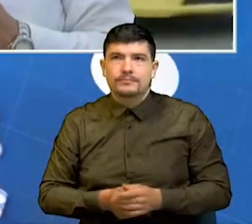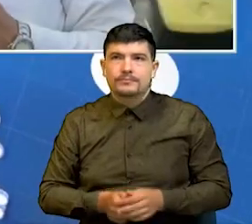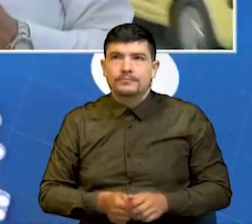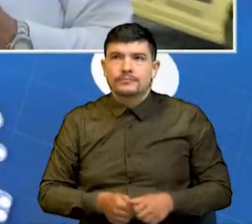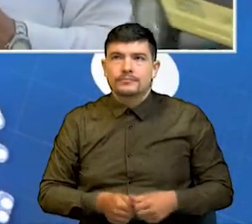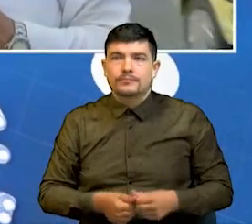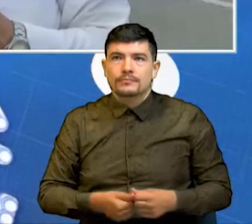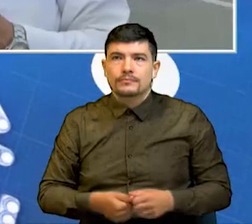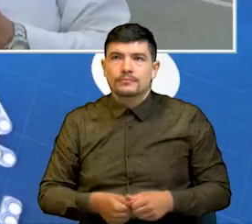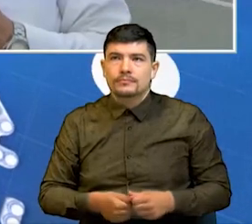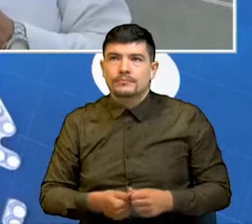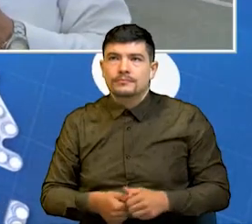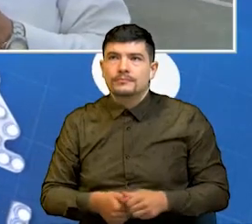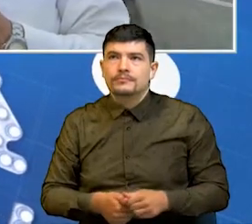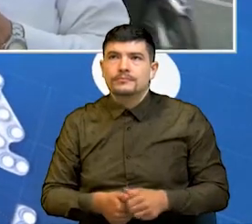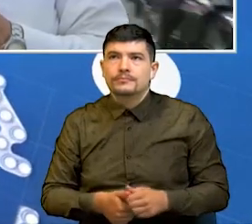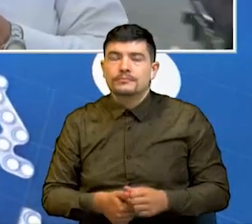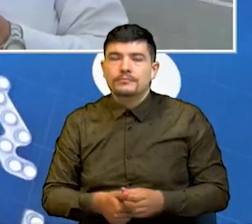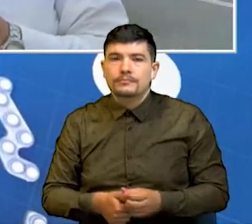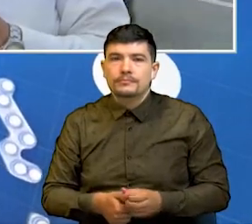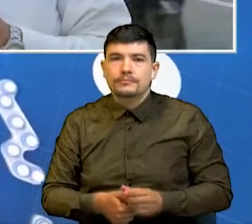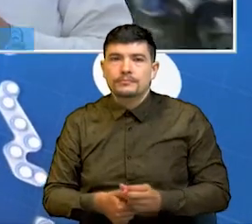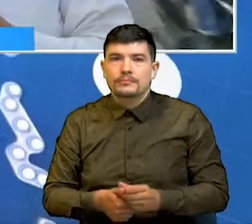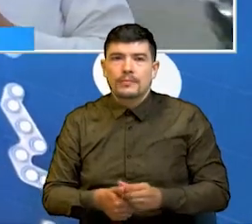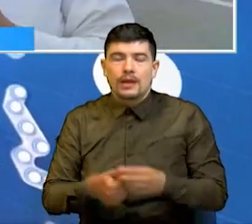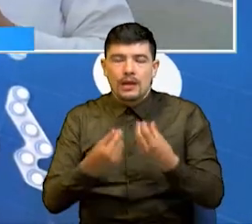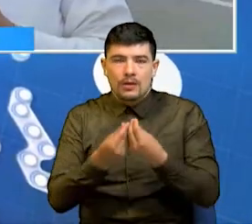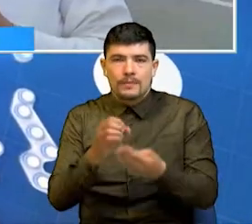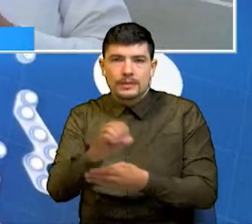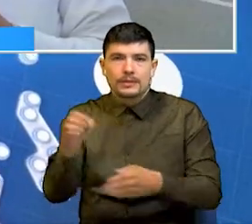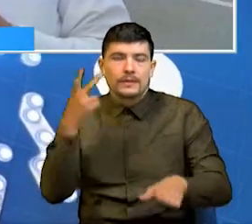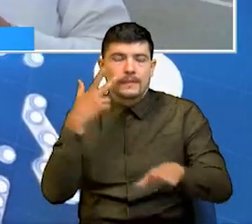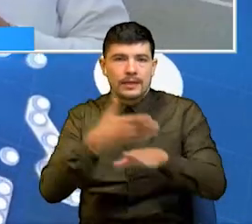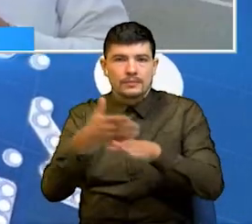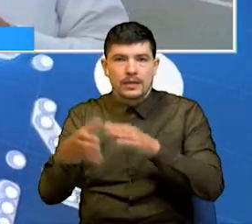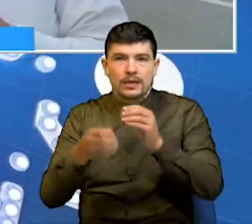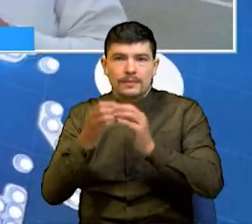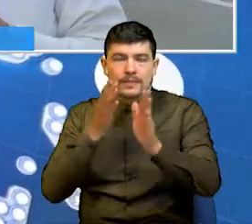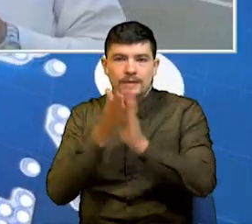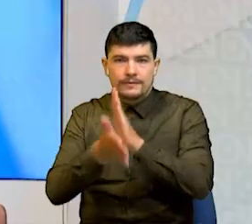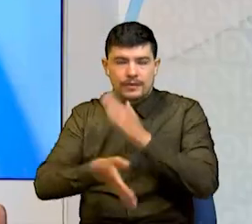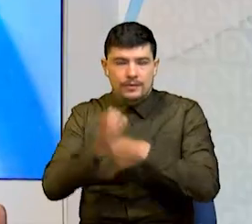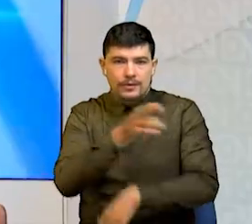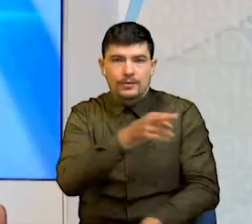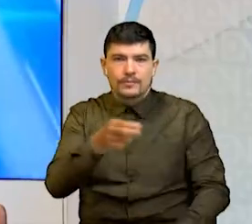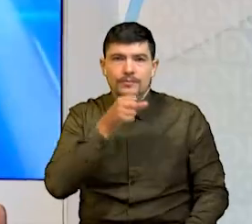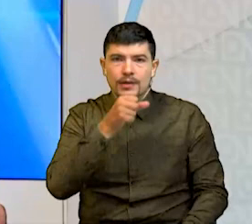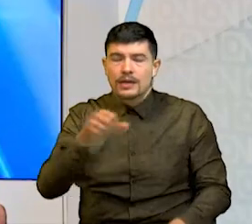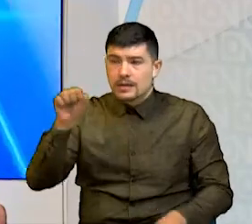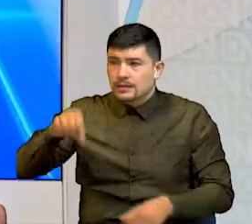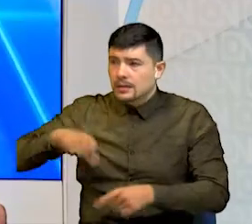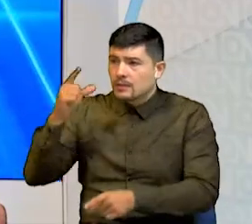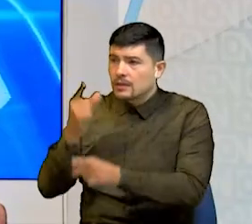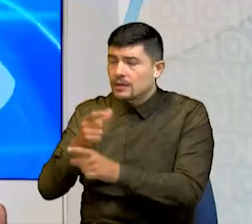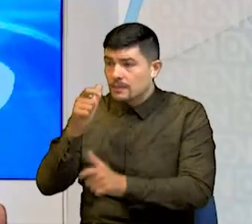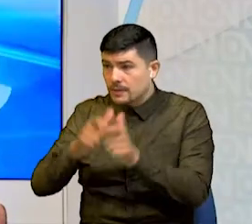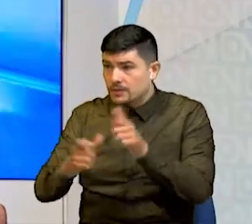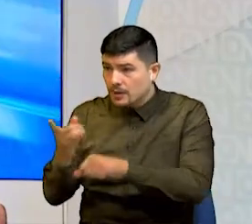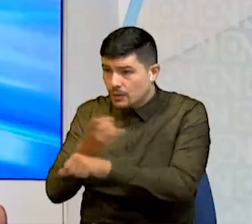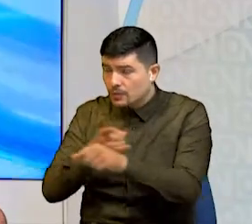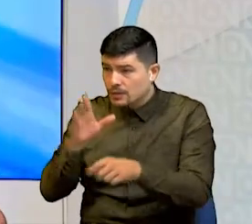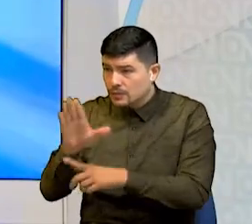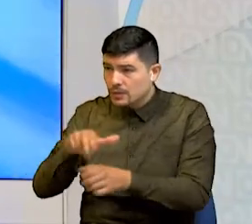compañeros esta es la información que manejamos por el momento continúen ustedes en estudio carlos pues justamente los usuarios de